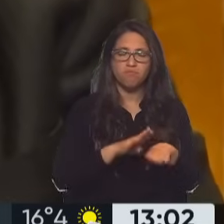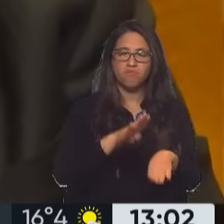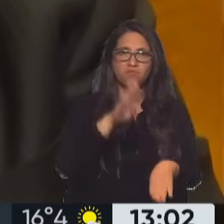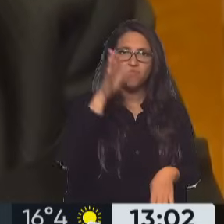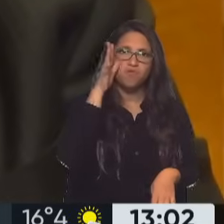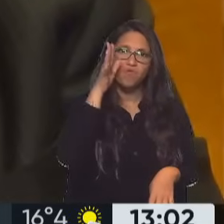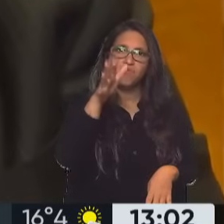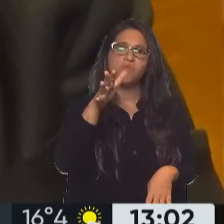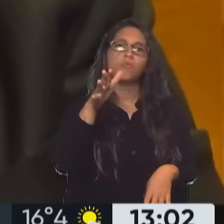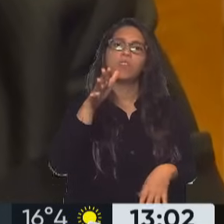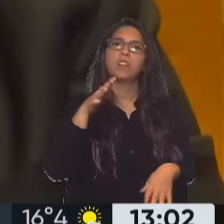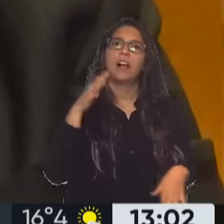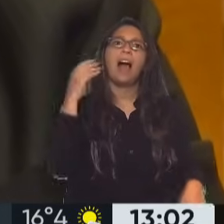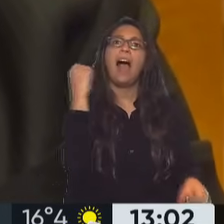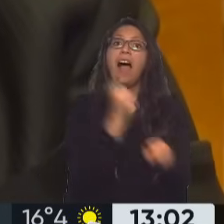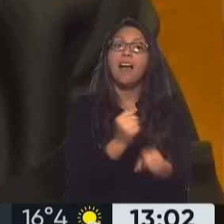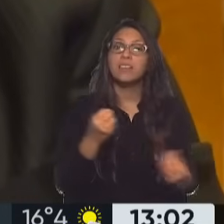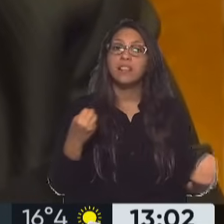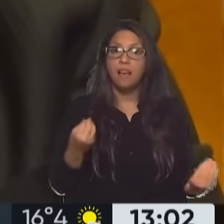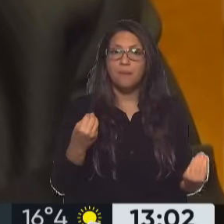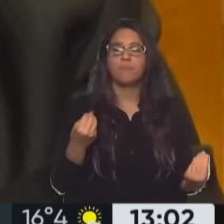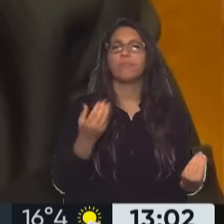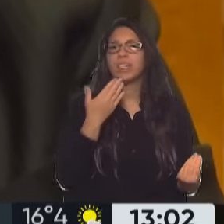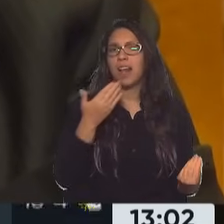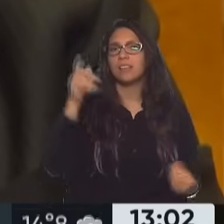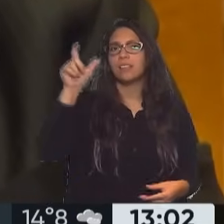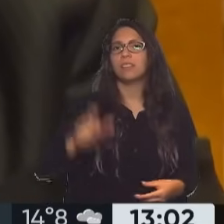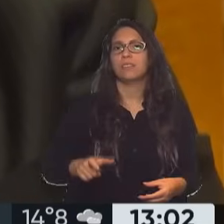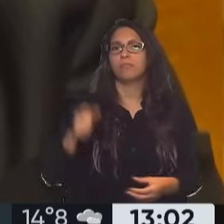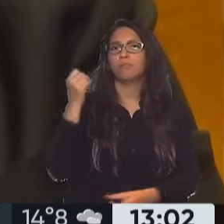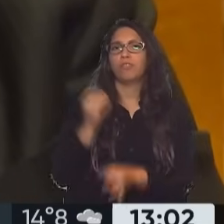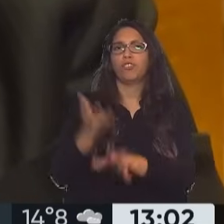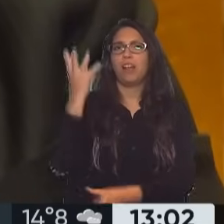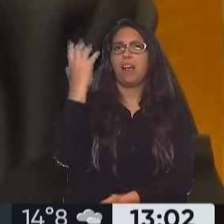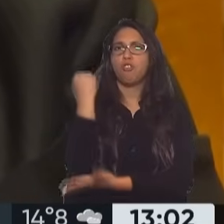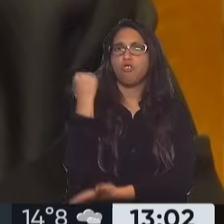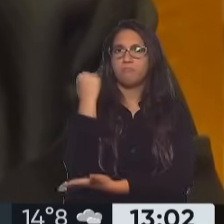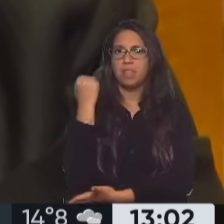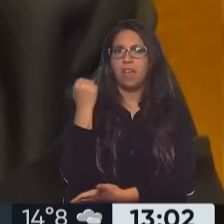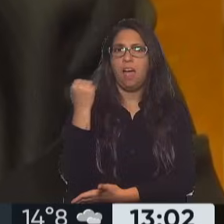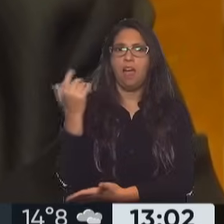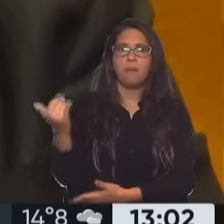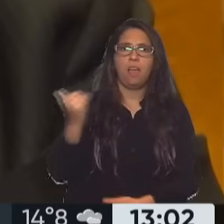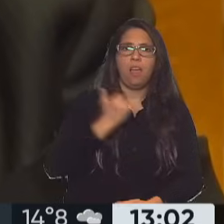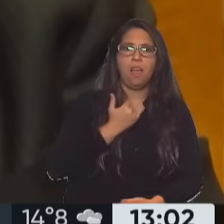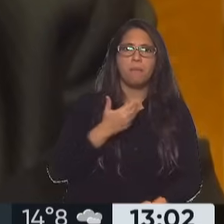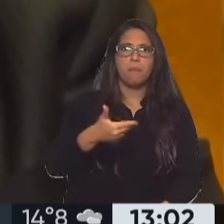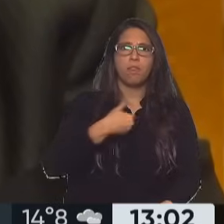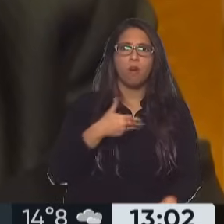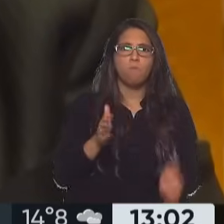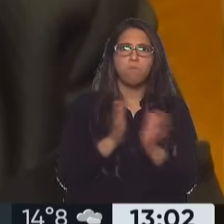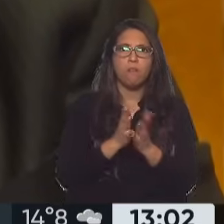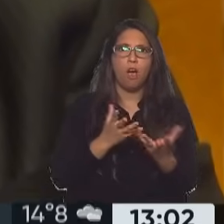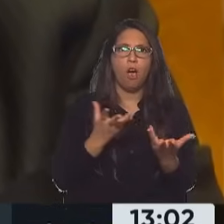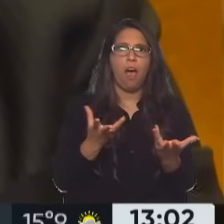que a través de un economista amigo se comunicaron conmigo y me pidieron que por favor los ayude